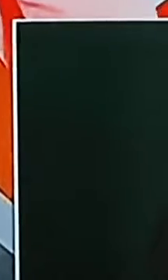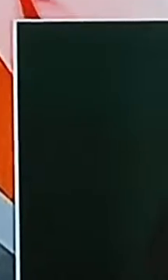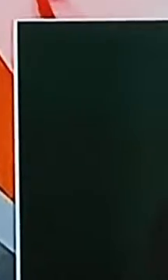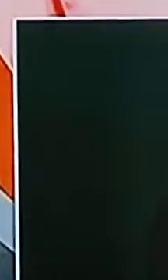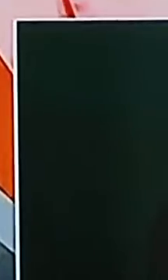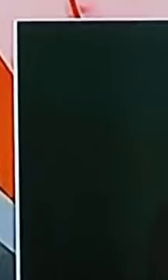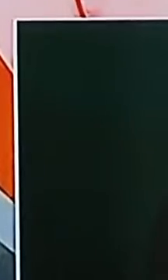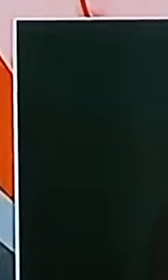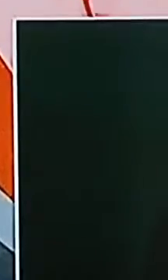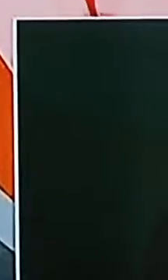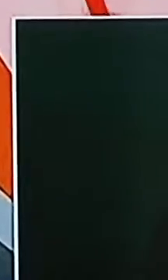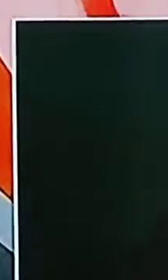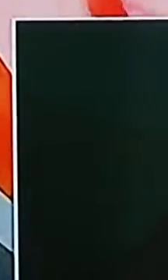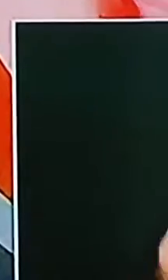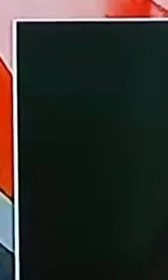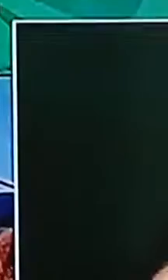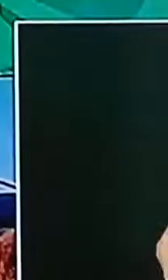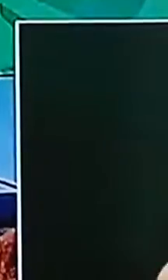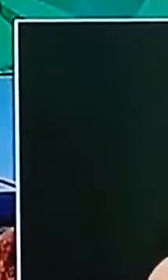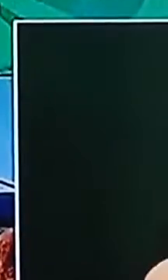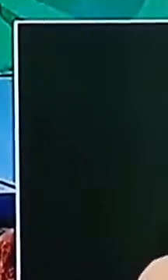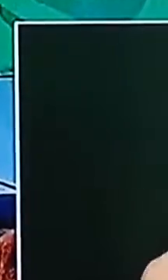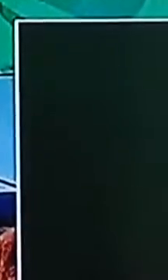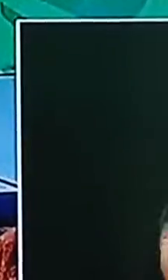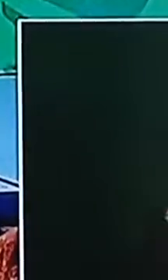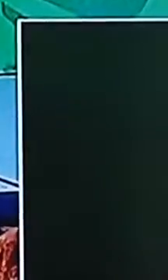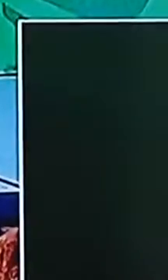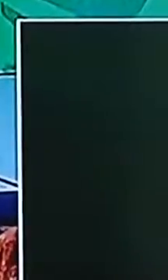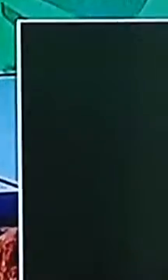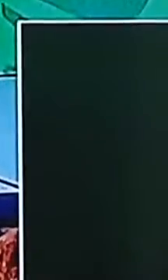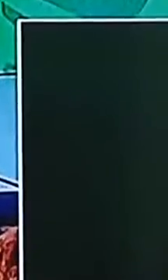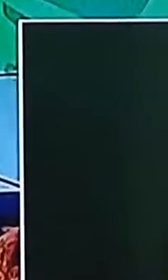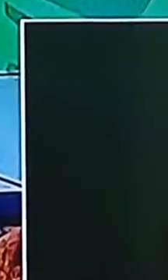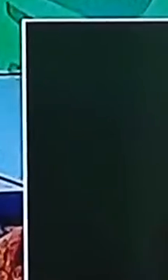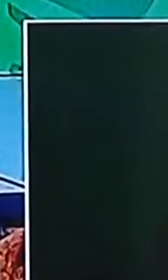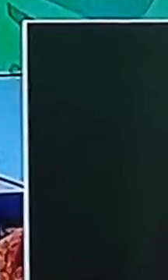a las y a los sinaloenses. Enhorabuena y muy bienvenidos. Gracias.